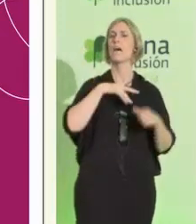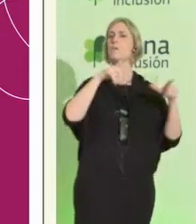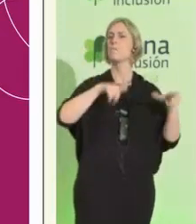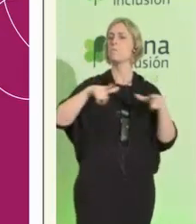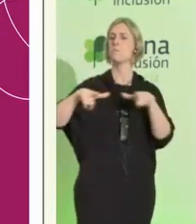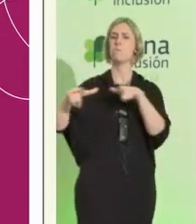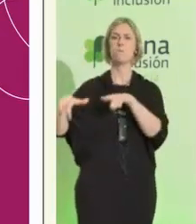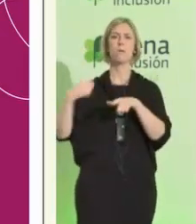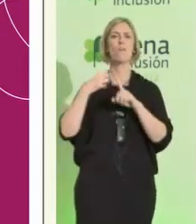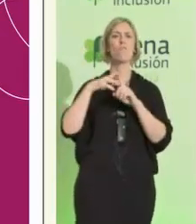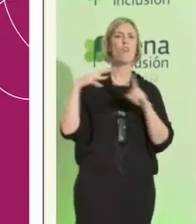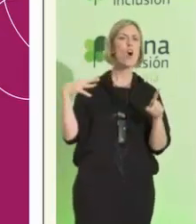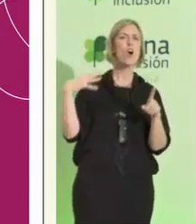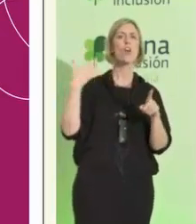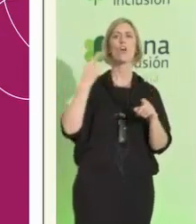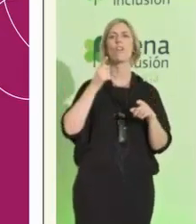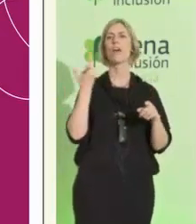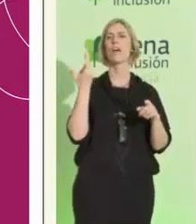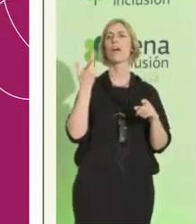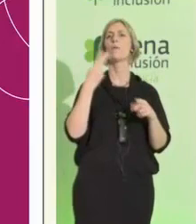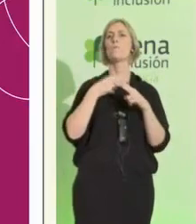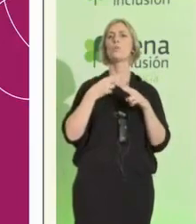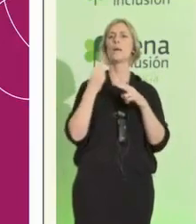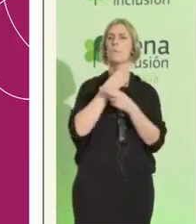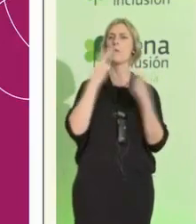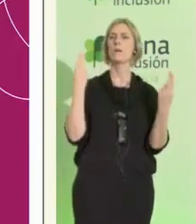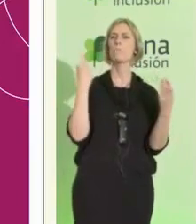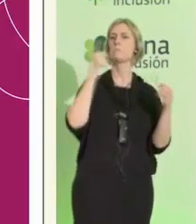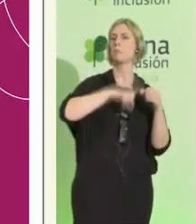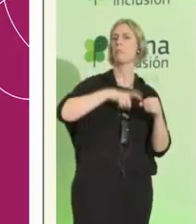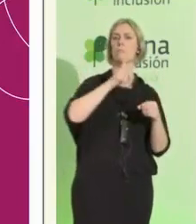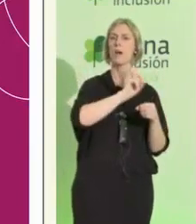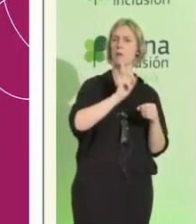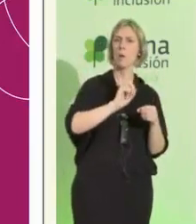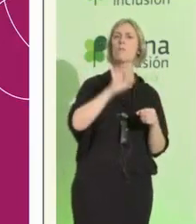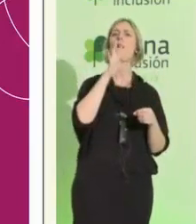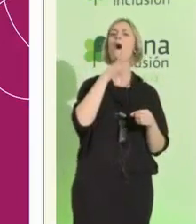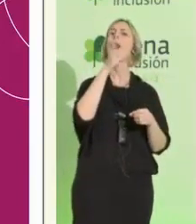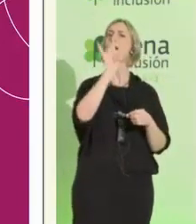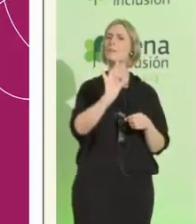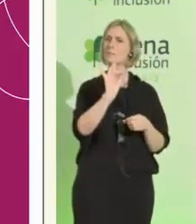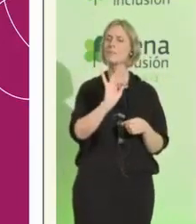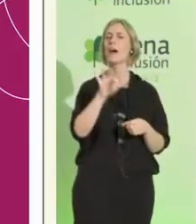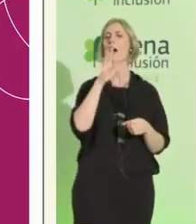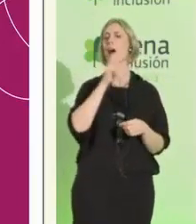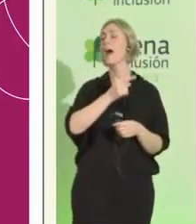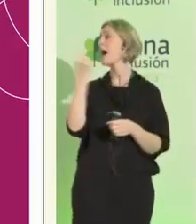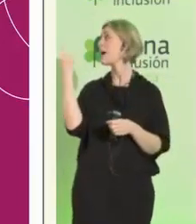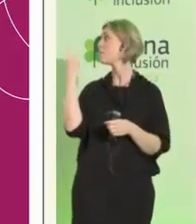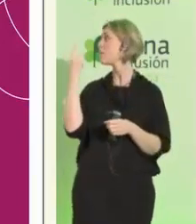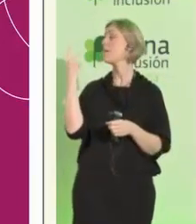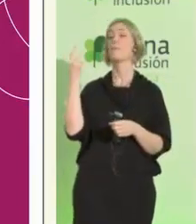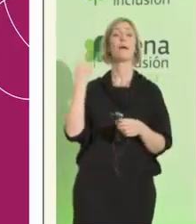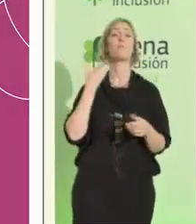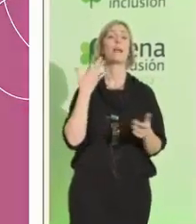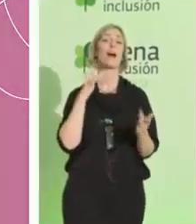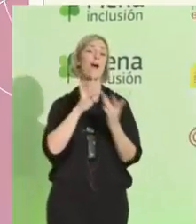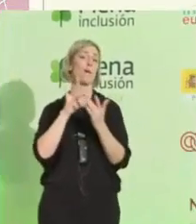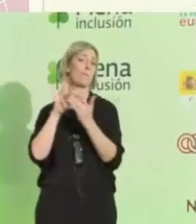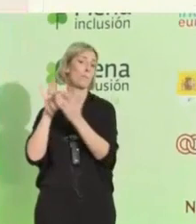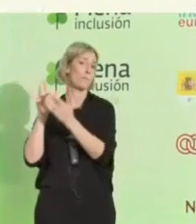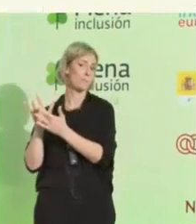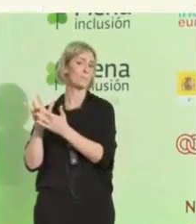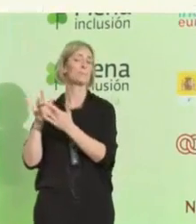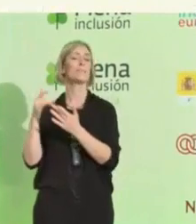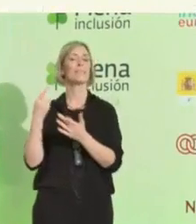saben que pueden hacerlo. Bueno, pues ahí tienen la dirección de nuestros canales virtuales y por supuesto estoy encantada de que me